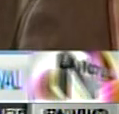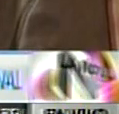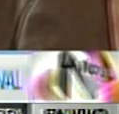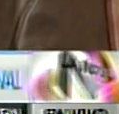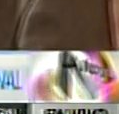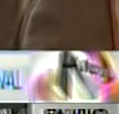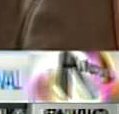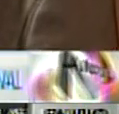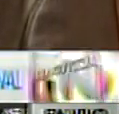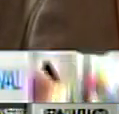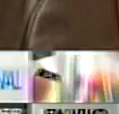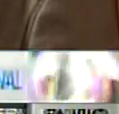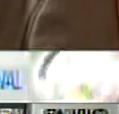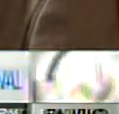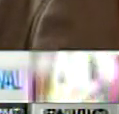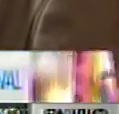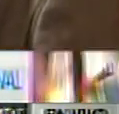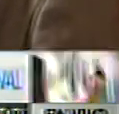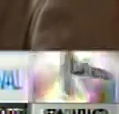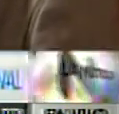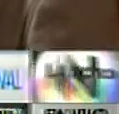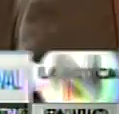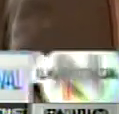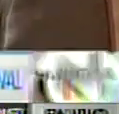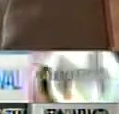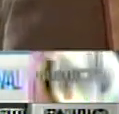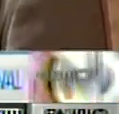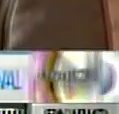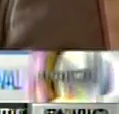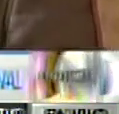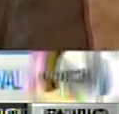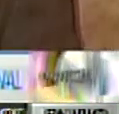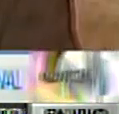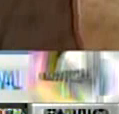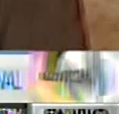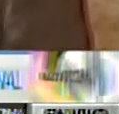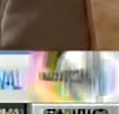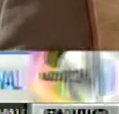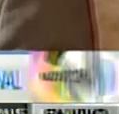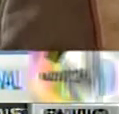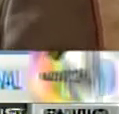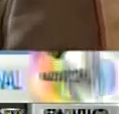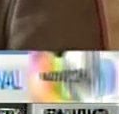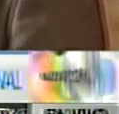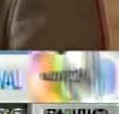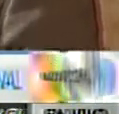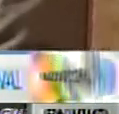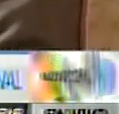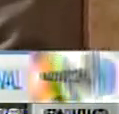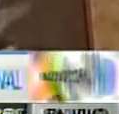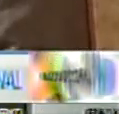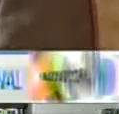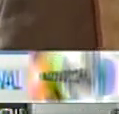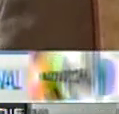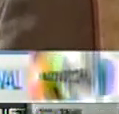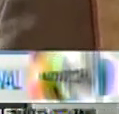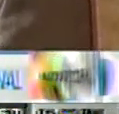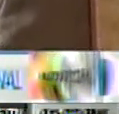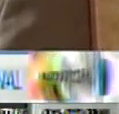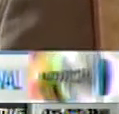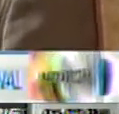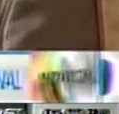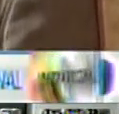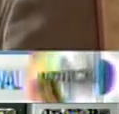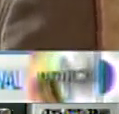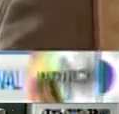de senadores y representantes estadounidenses pidiendo presión adicional sobre Venezuela. ¿Esta medida